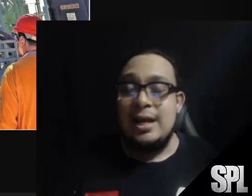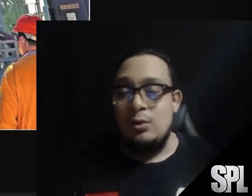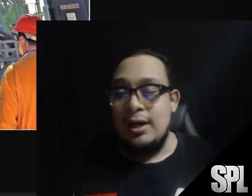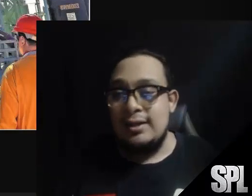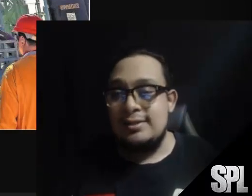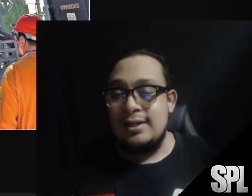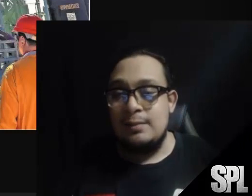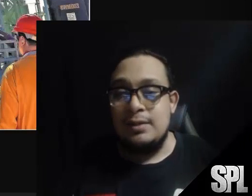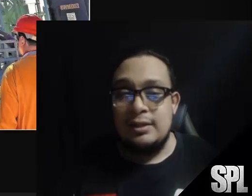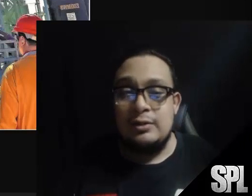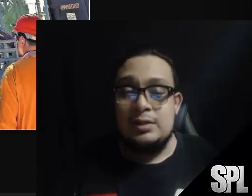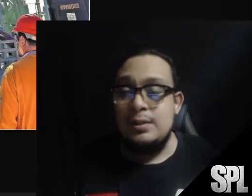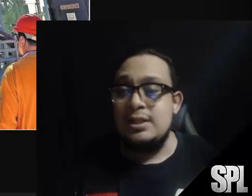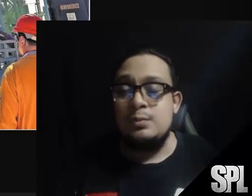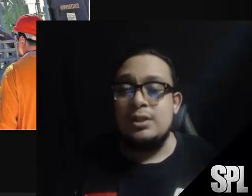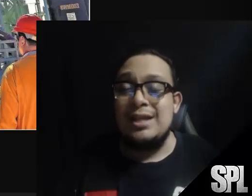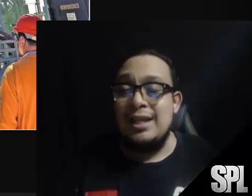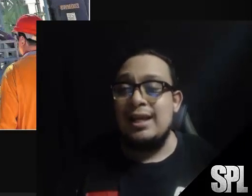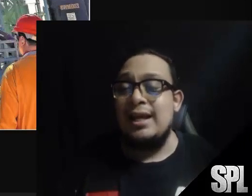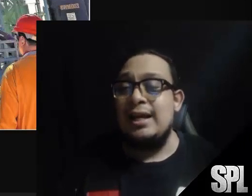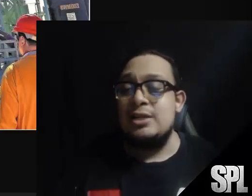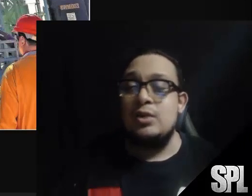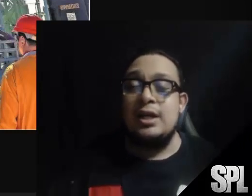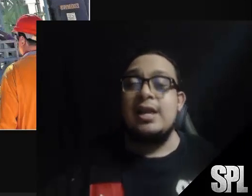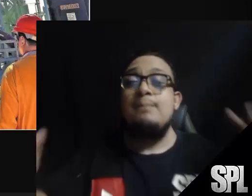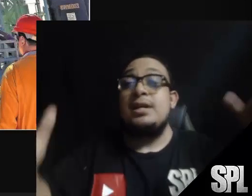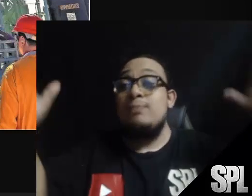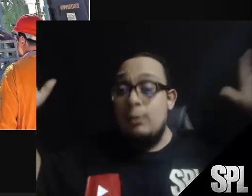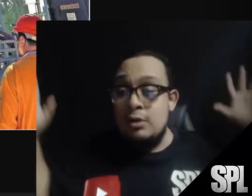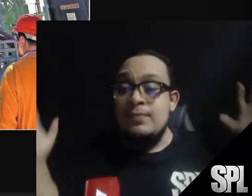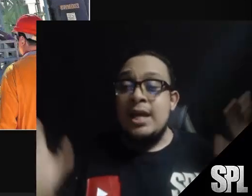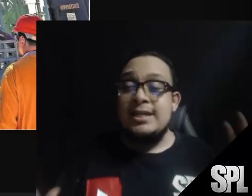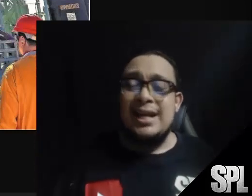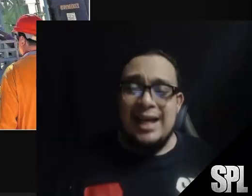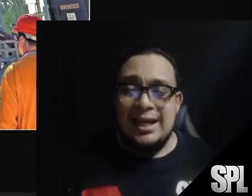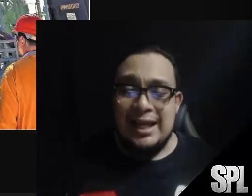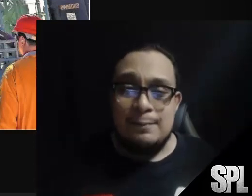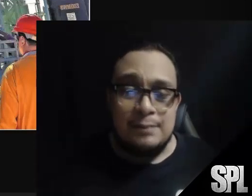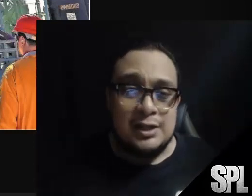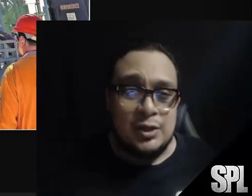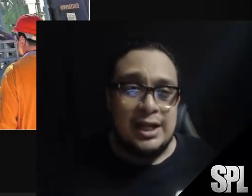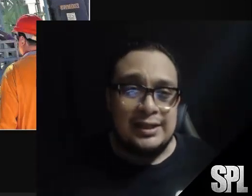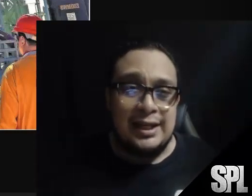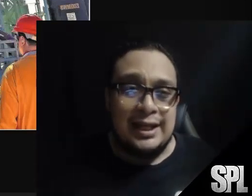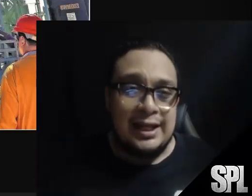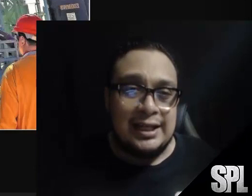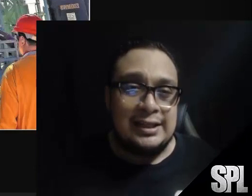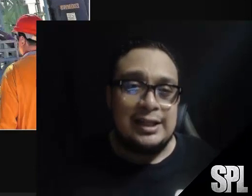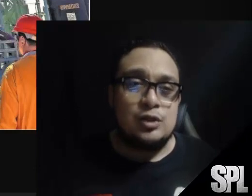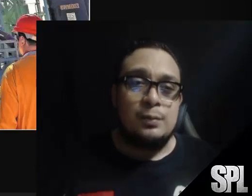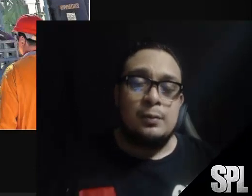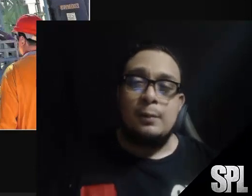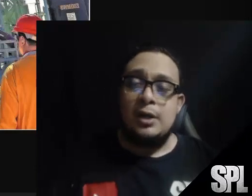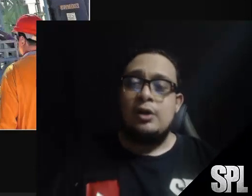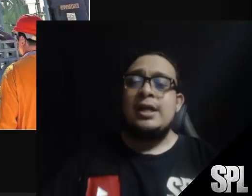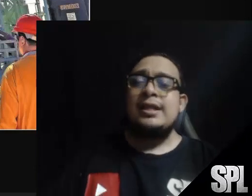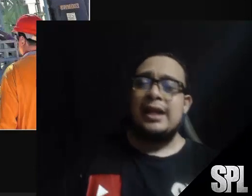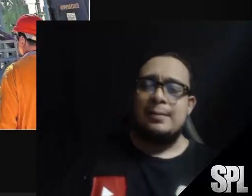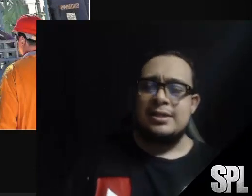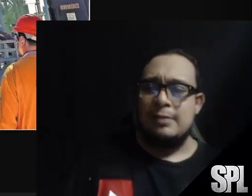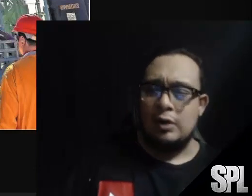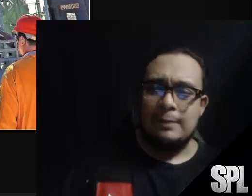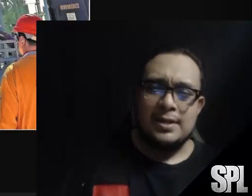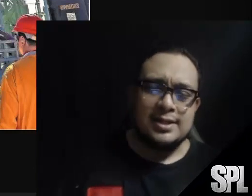en lugar de estar repartiendo despensas porque dejen a la ciudadanía en paz pero bueno ya cada persona tiene cada quien tiene su propia opinión